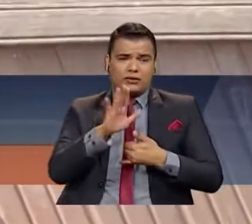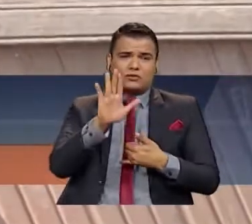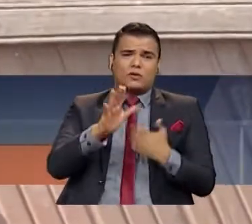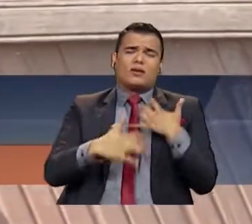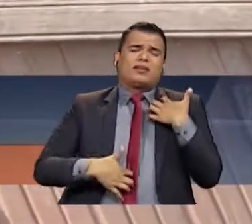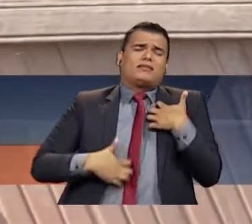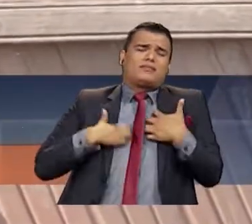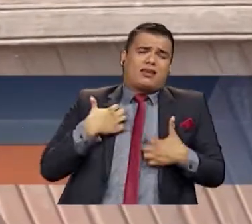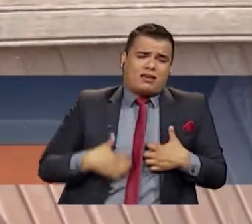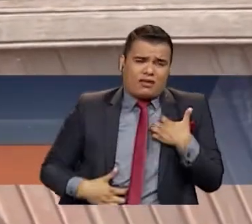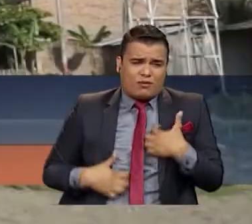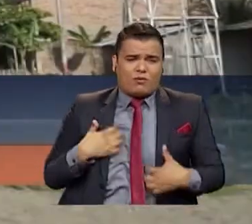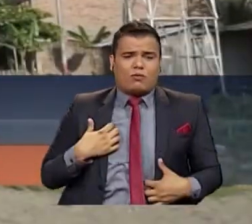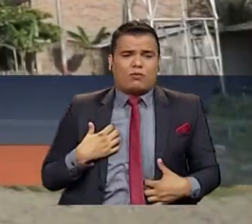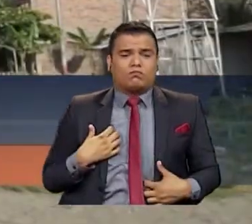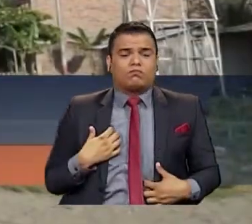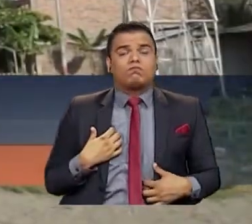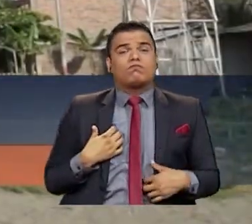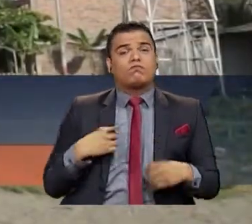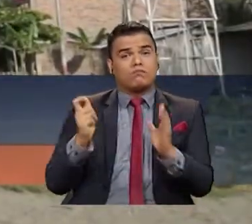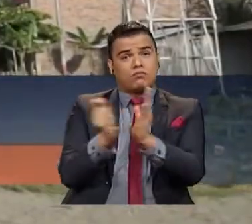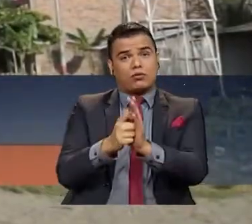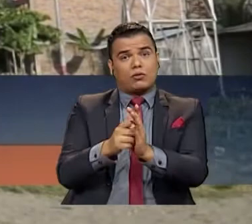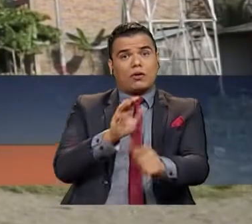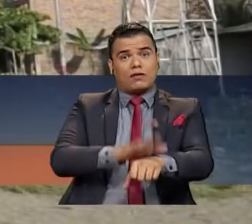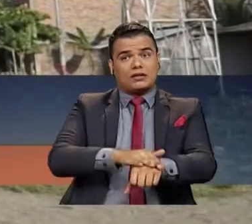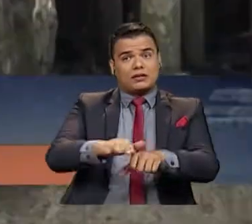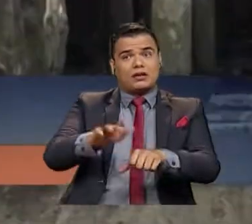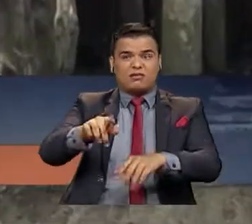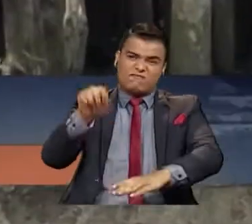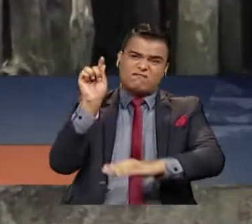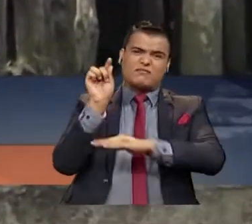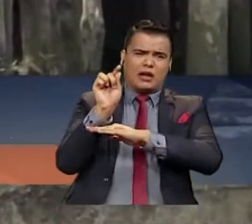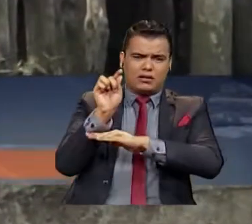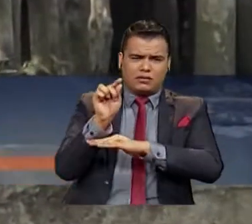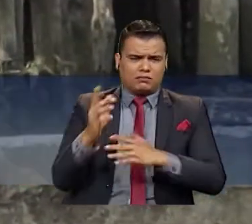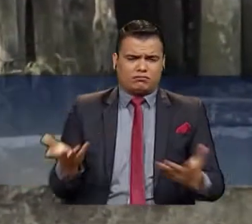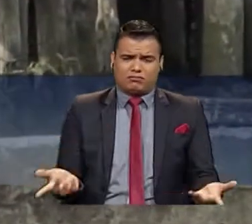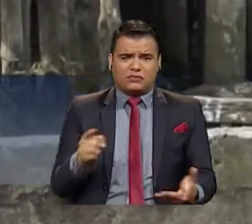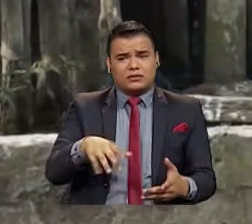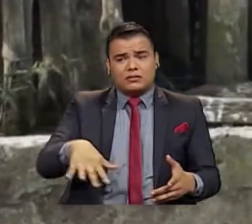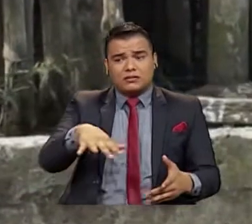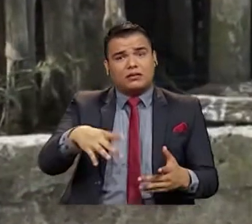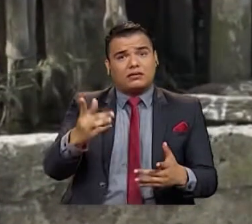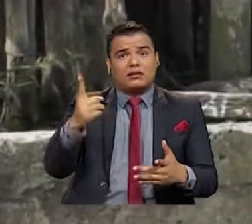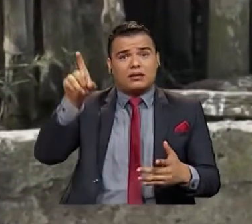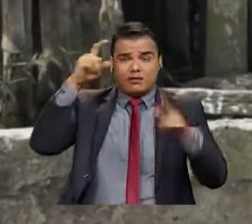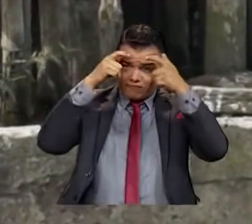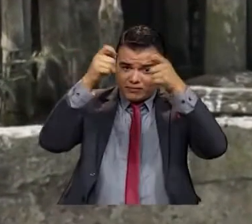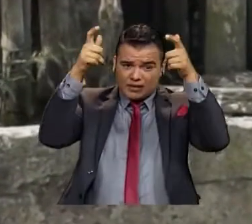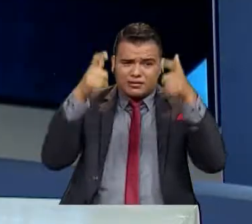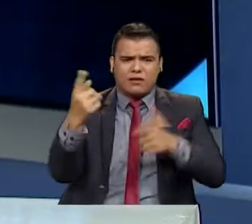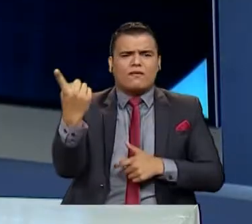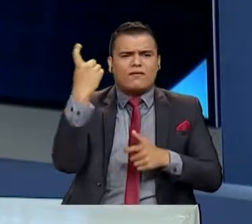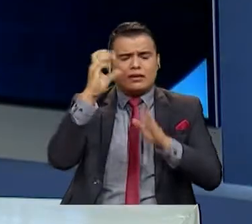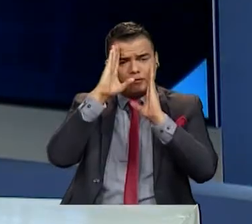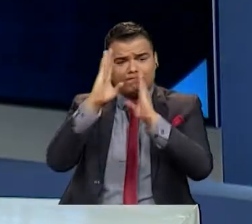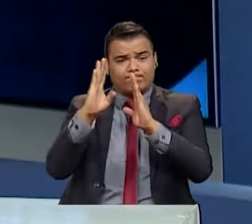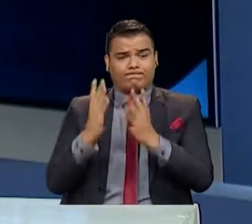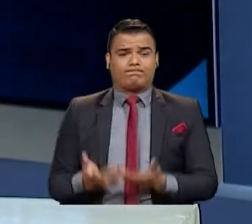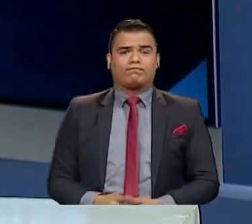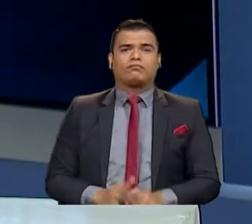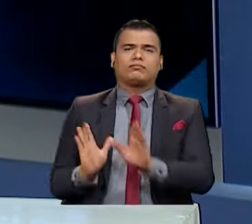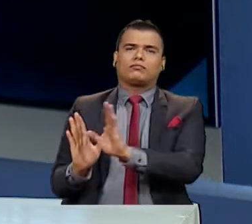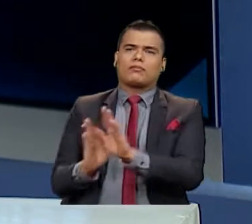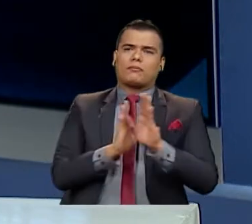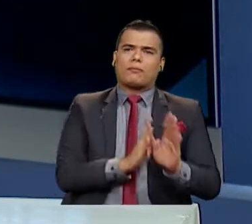miedo al denunciar, pero insistió que no se debe profundizar en la estigmatización de una región abandonada por el Estado. Y